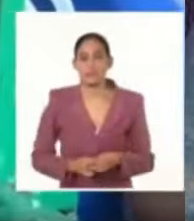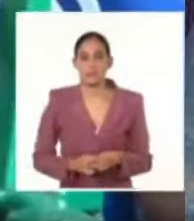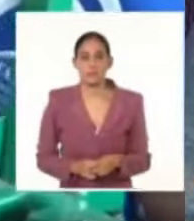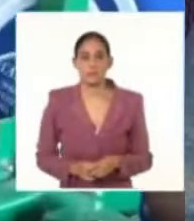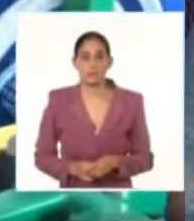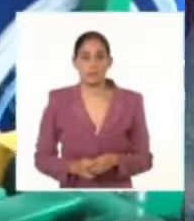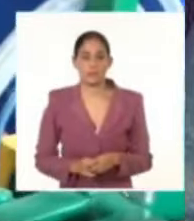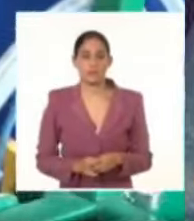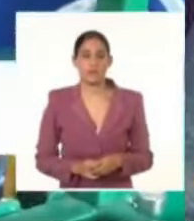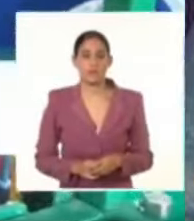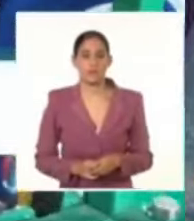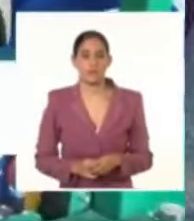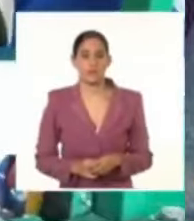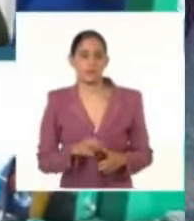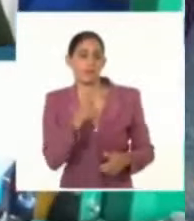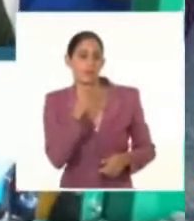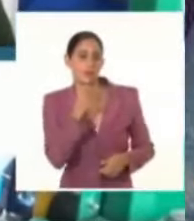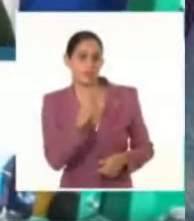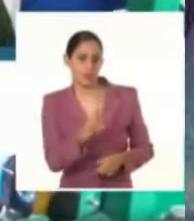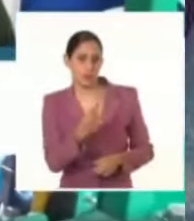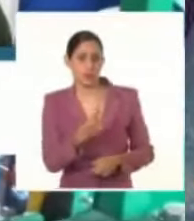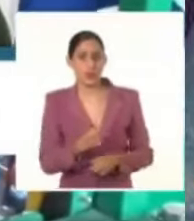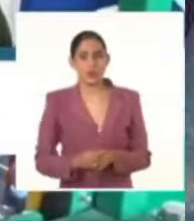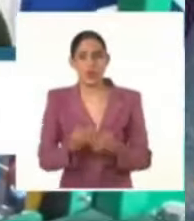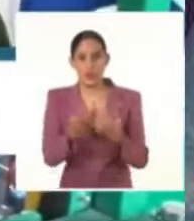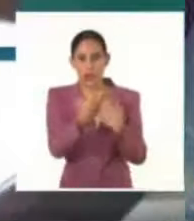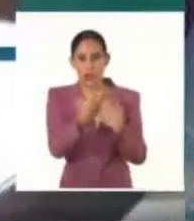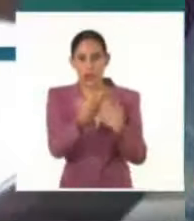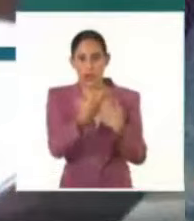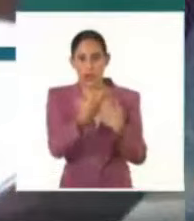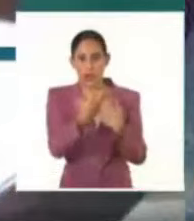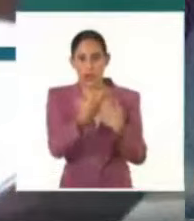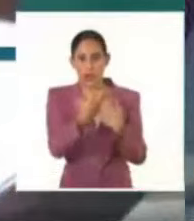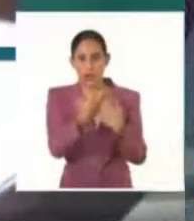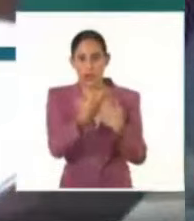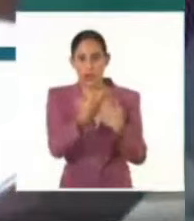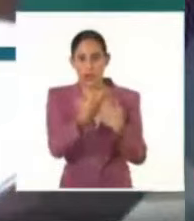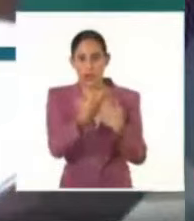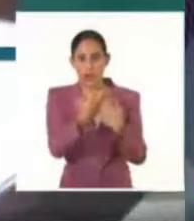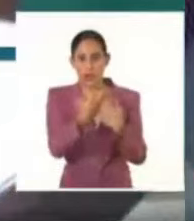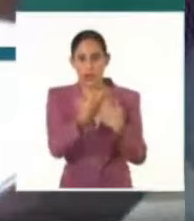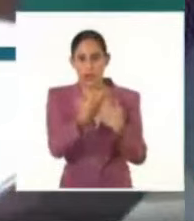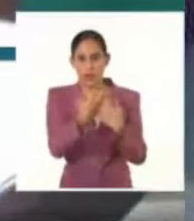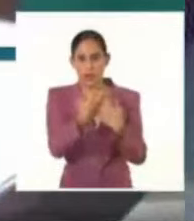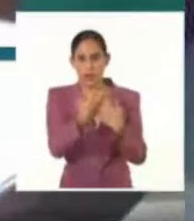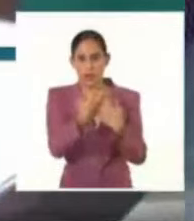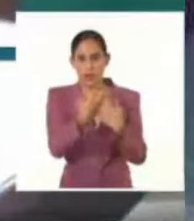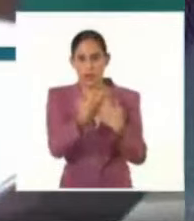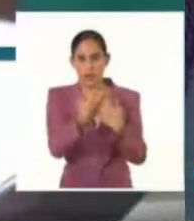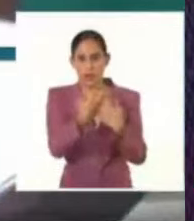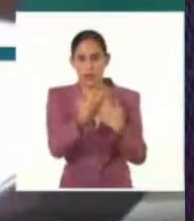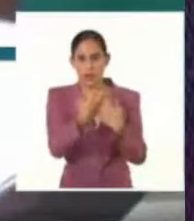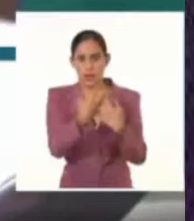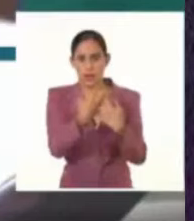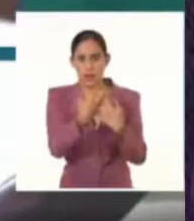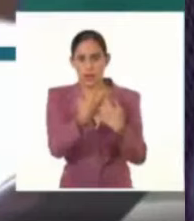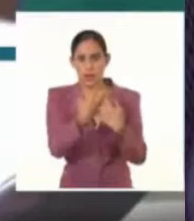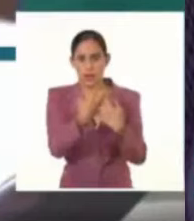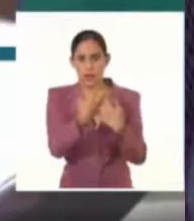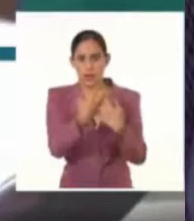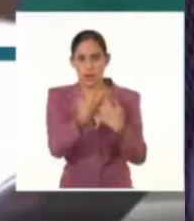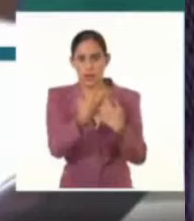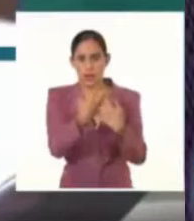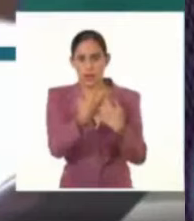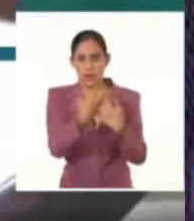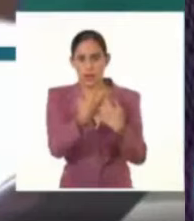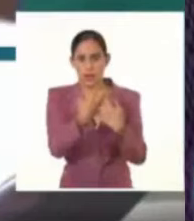ya ustedes entonces están en capacidad de producir por esta vía todas las. Acuérdate que este fue el tipo que en el día de él estuvo prometiendo comida y